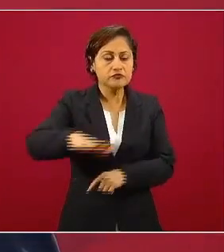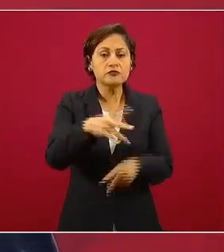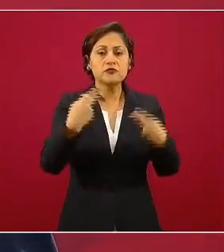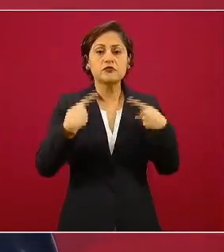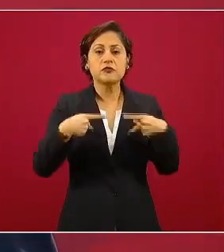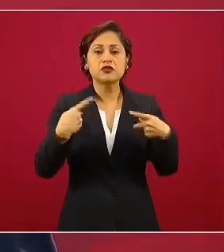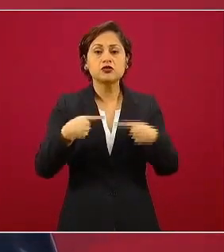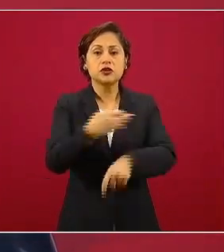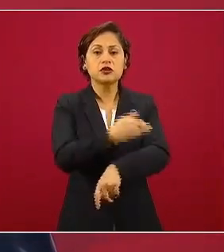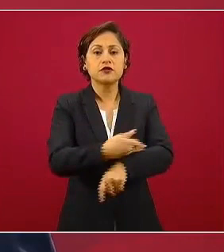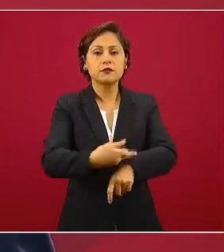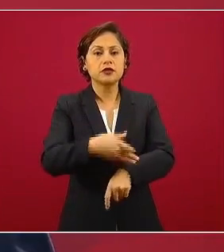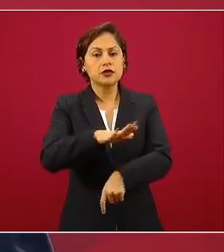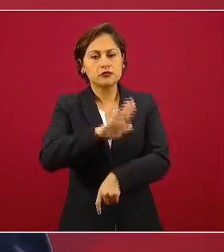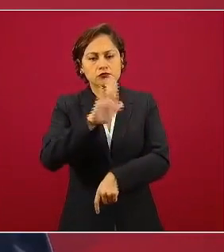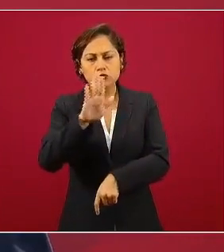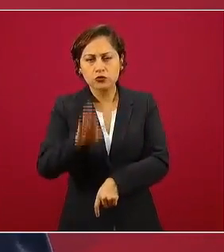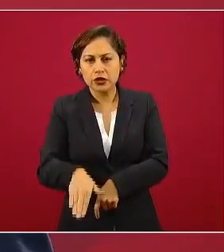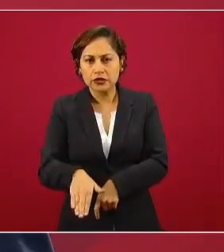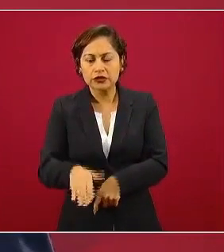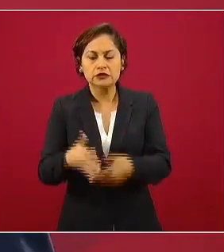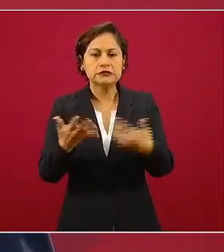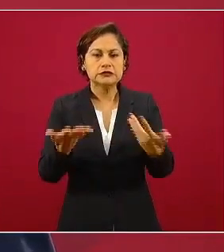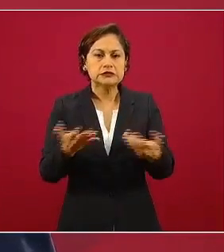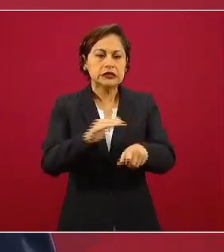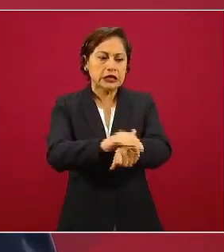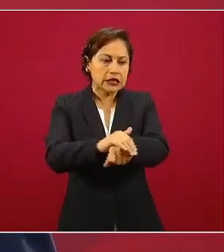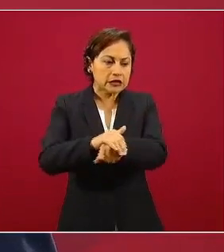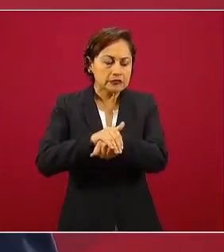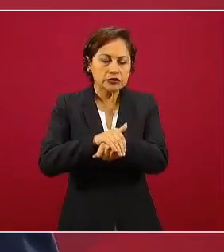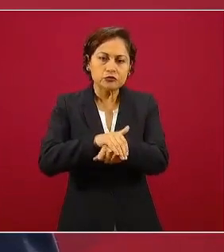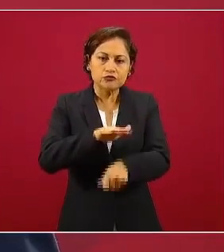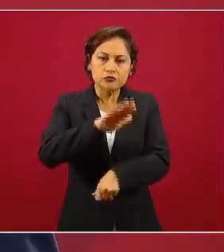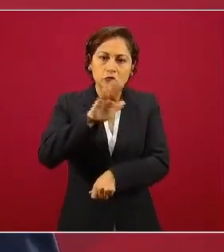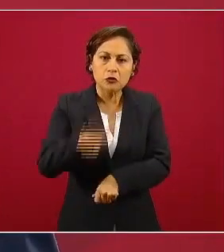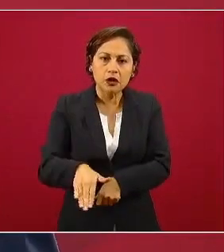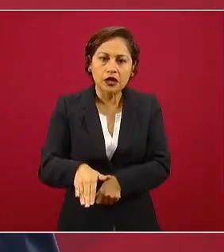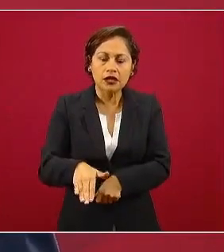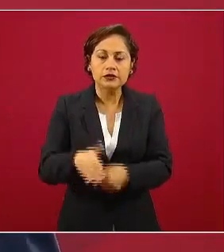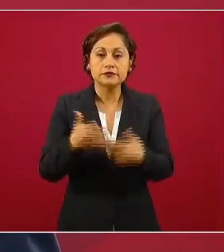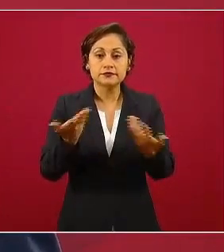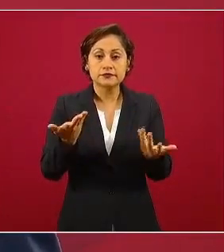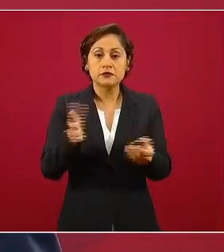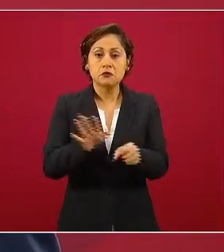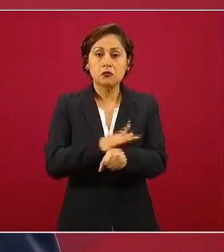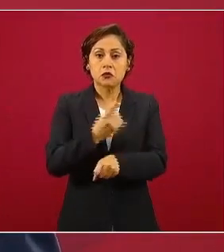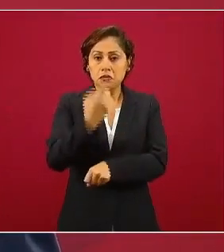familiares, seres queridos, amigos por esta pandemia.